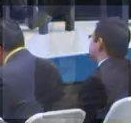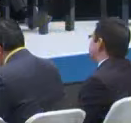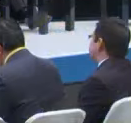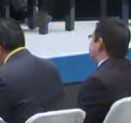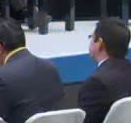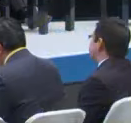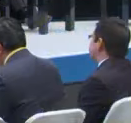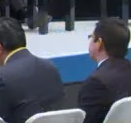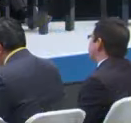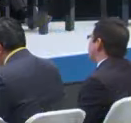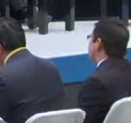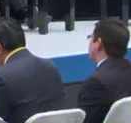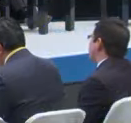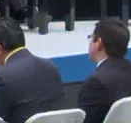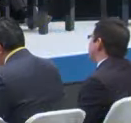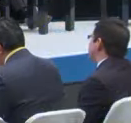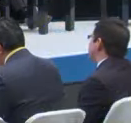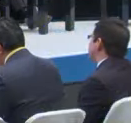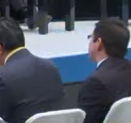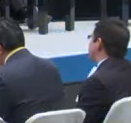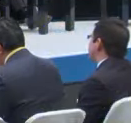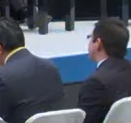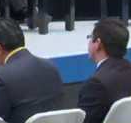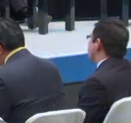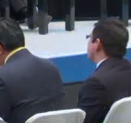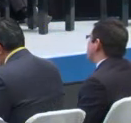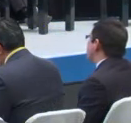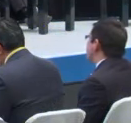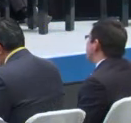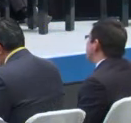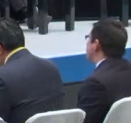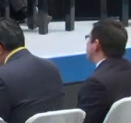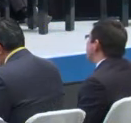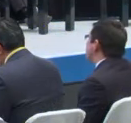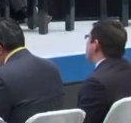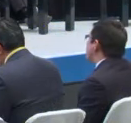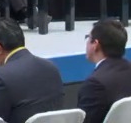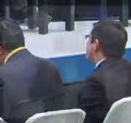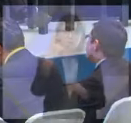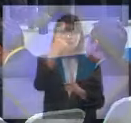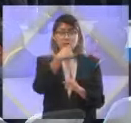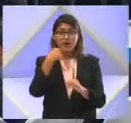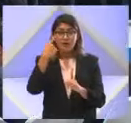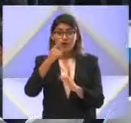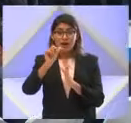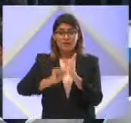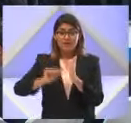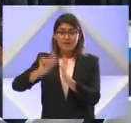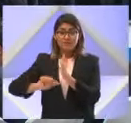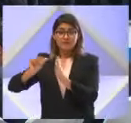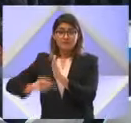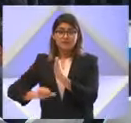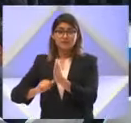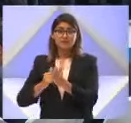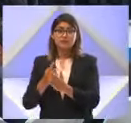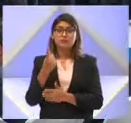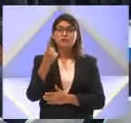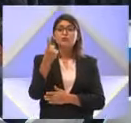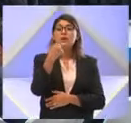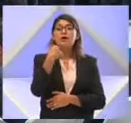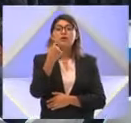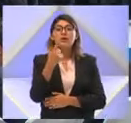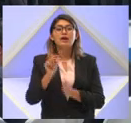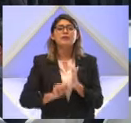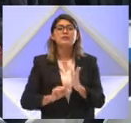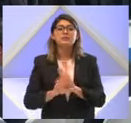van a seis sólo pueden solos va a alcanzar para una hora internet al mes y la empresa que le ofrece dice aquí perdón lo